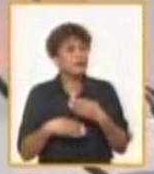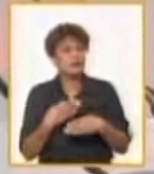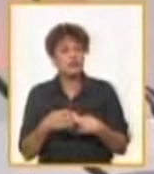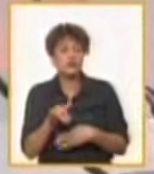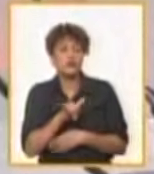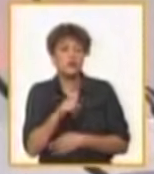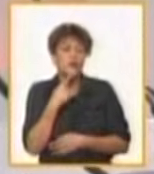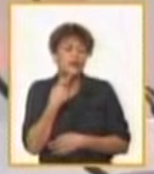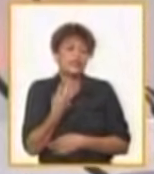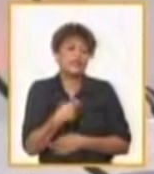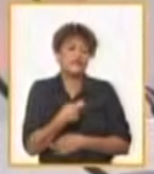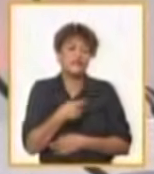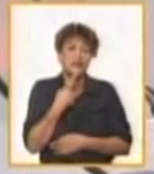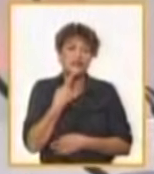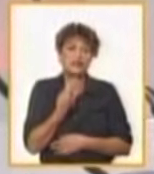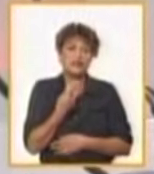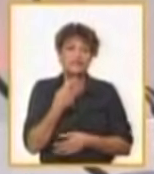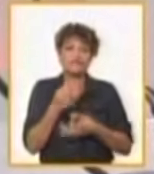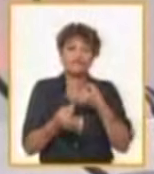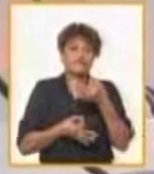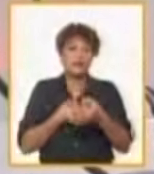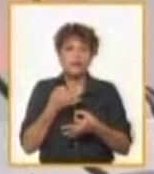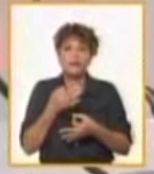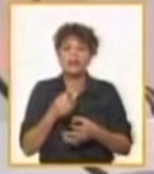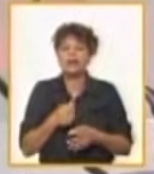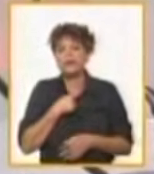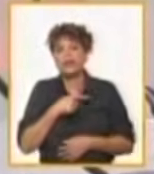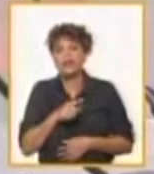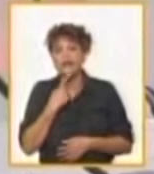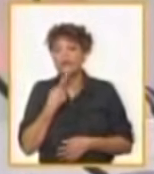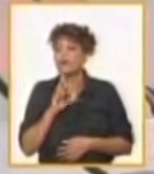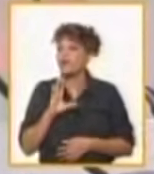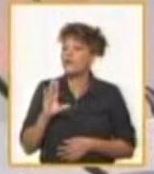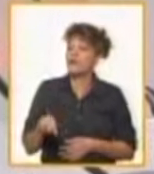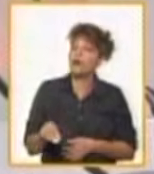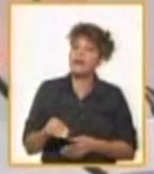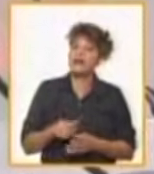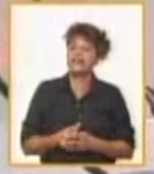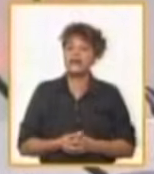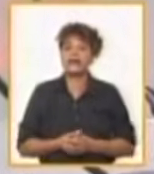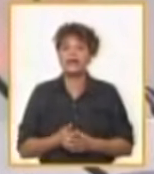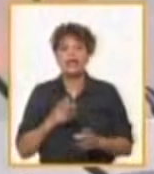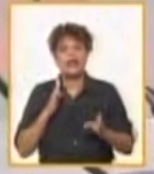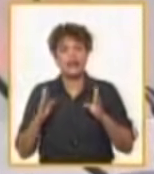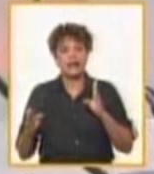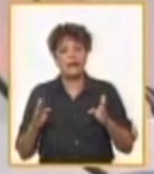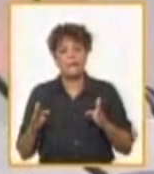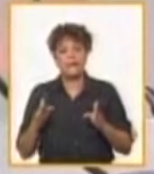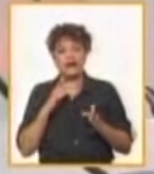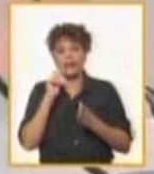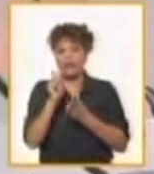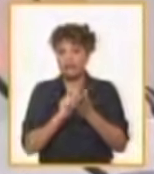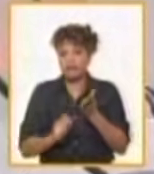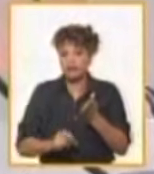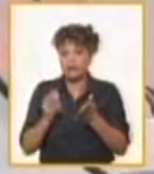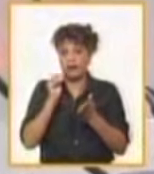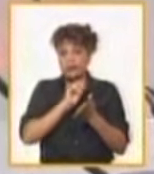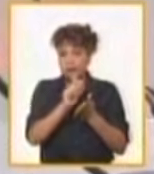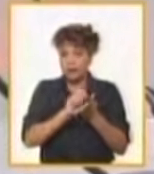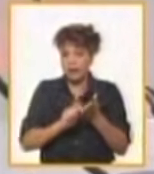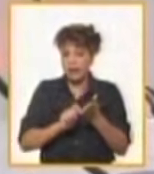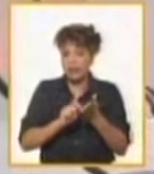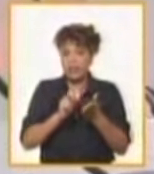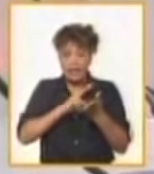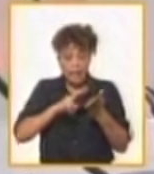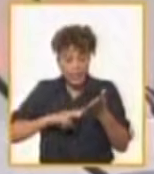que generar, es como cuando se habla de la campaña de alfabetización como hecho cultural, se le estaba dando a